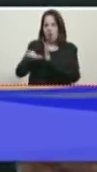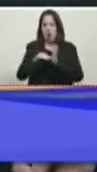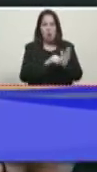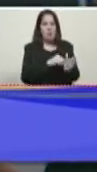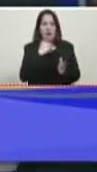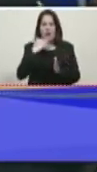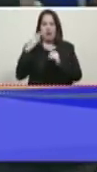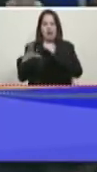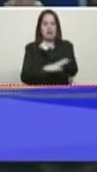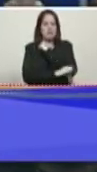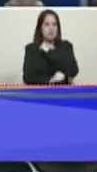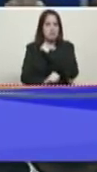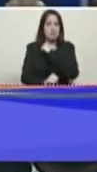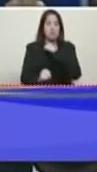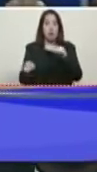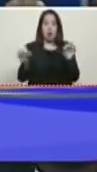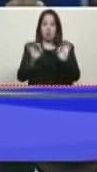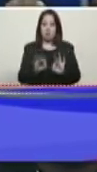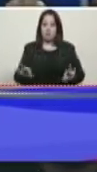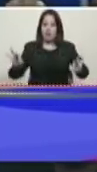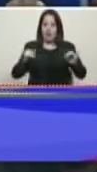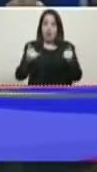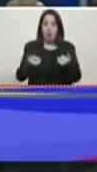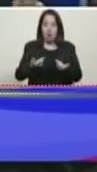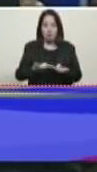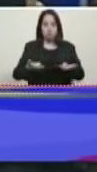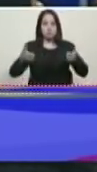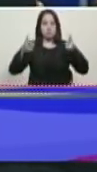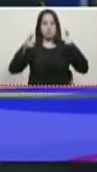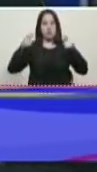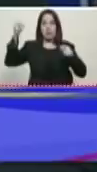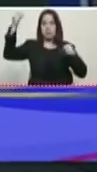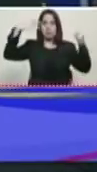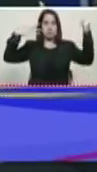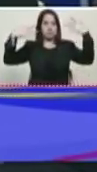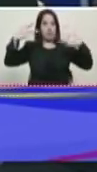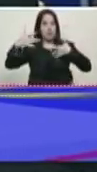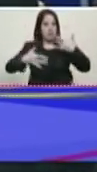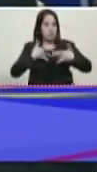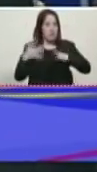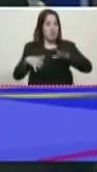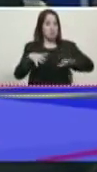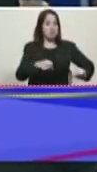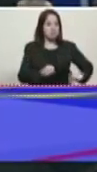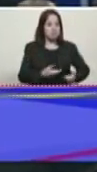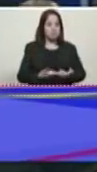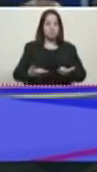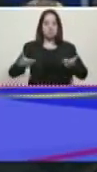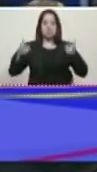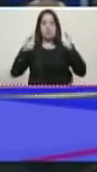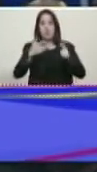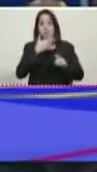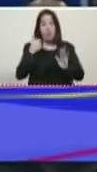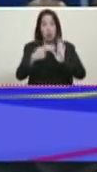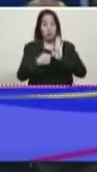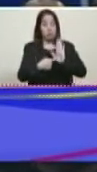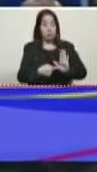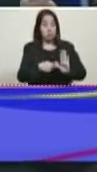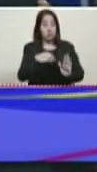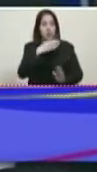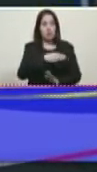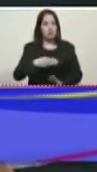oscuridad del ocio por la oscuridad de la falta de actividad para la familia venezolana además de una emisión que llena de entusiasmo